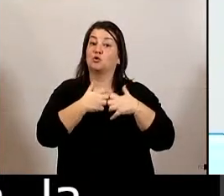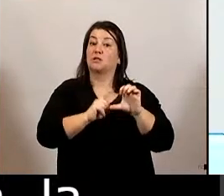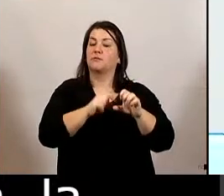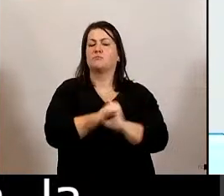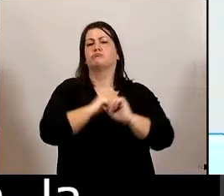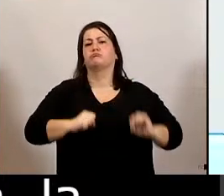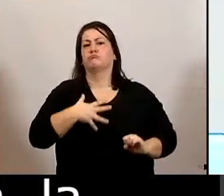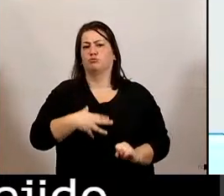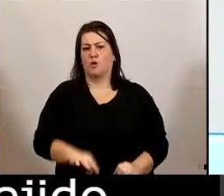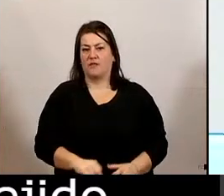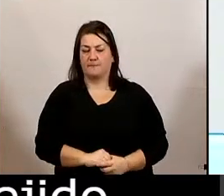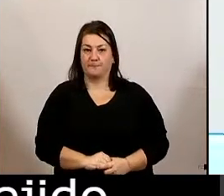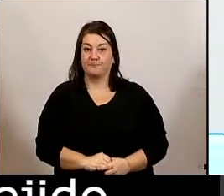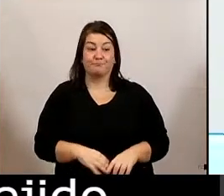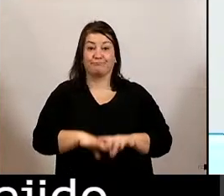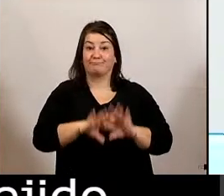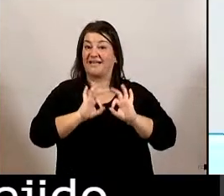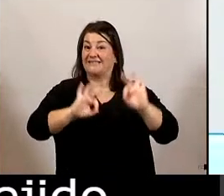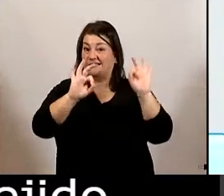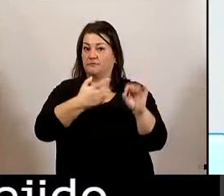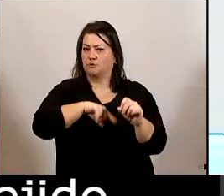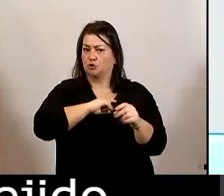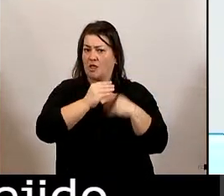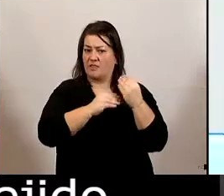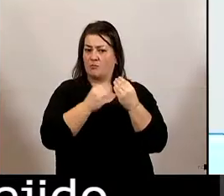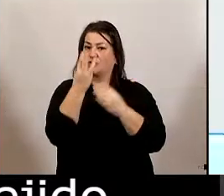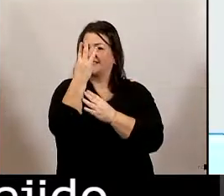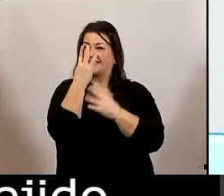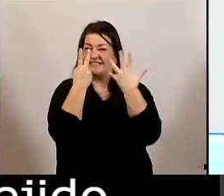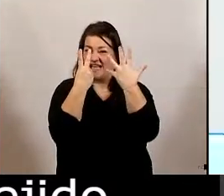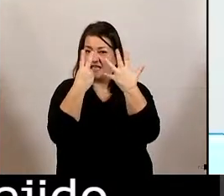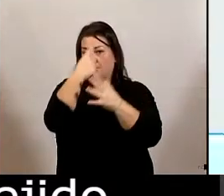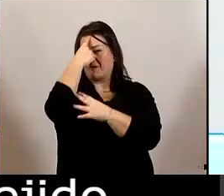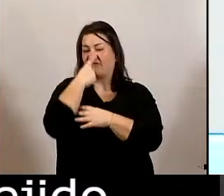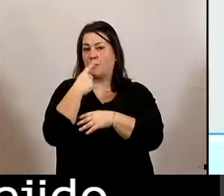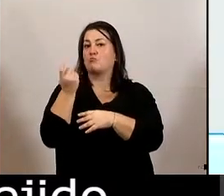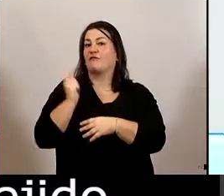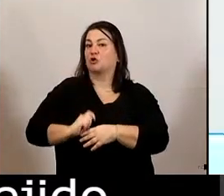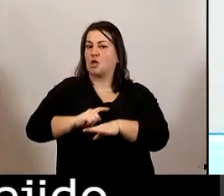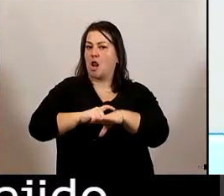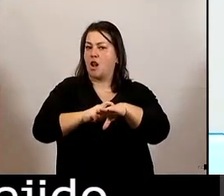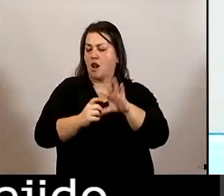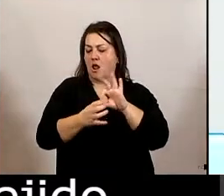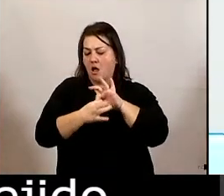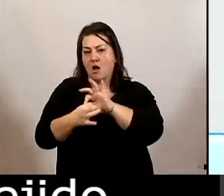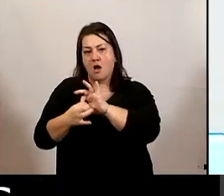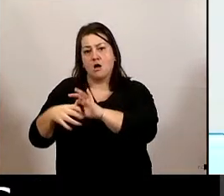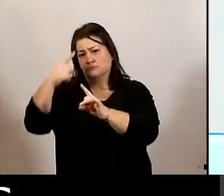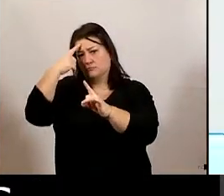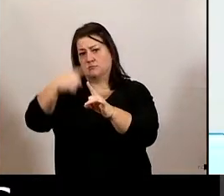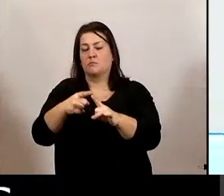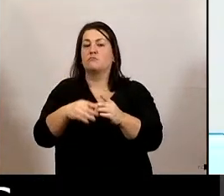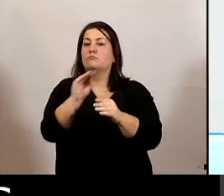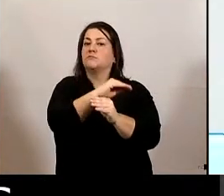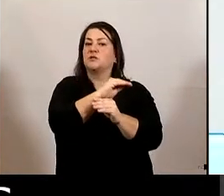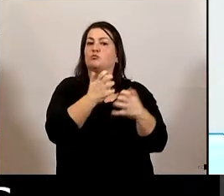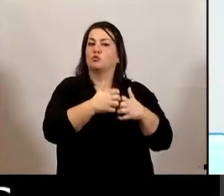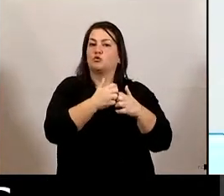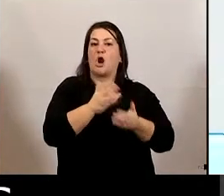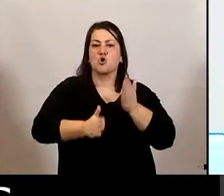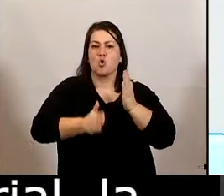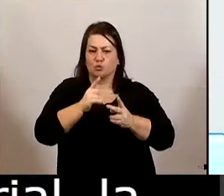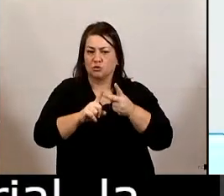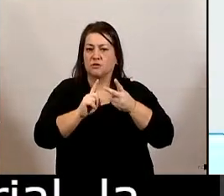extremeño. En concreto, se formarán 7 perfiles profesionales relacionados con el mantenimiento industrial, la robótica,